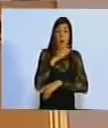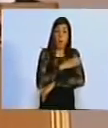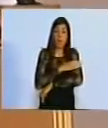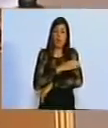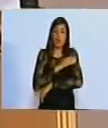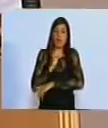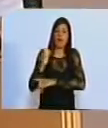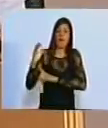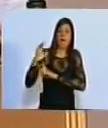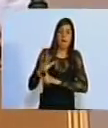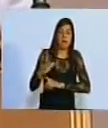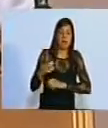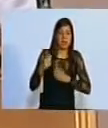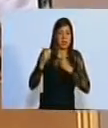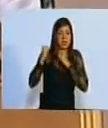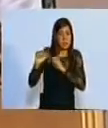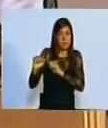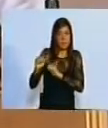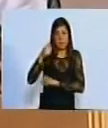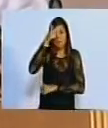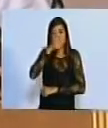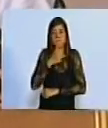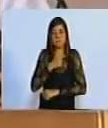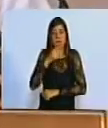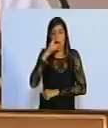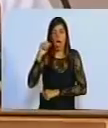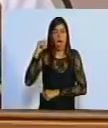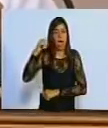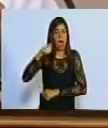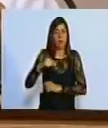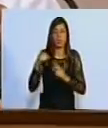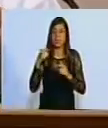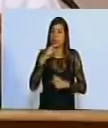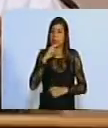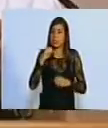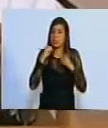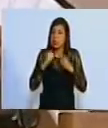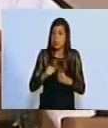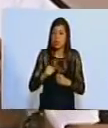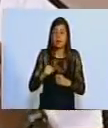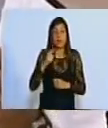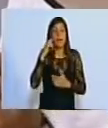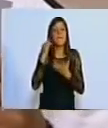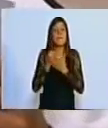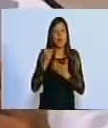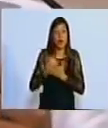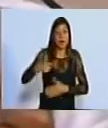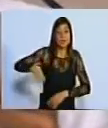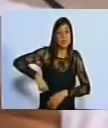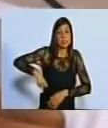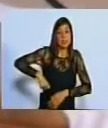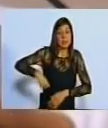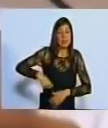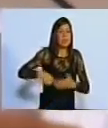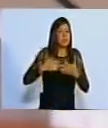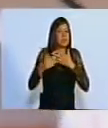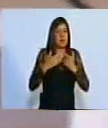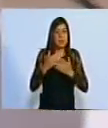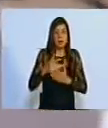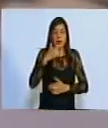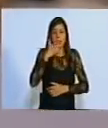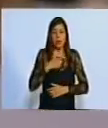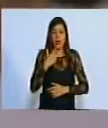oprimirnos. En estos años hemos pasado por duras pruebas, pero siempre la razón patria se ha impuesto a los